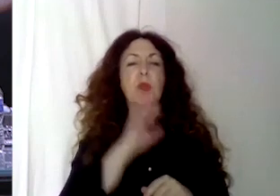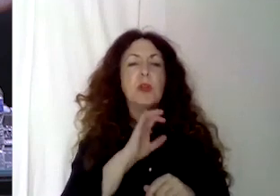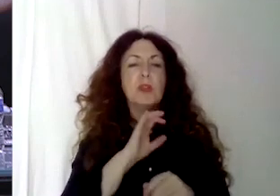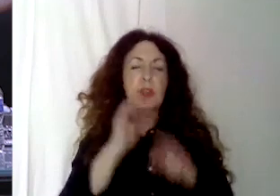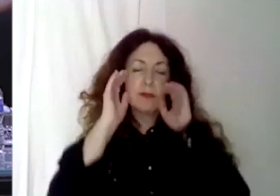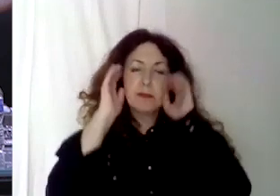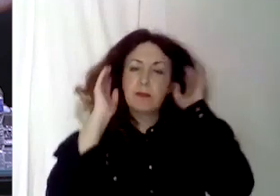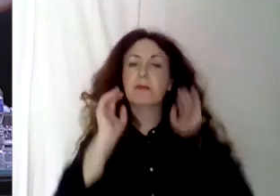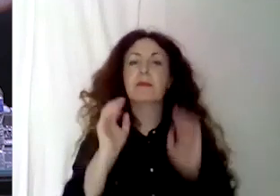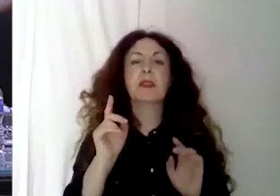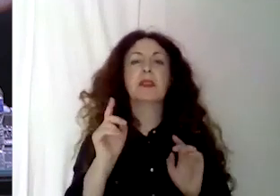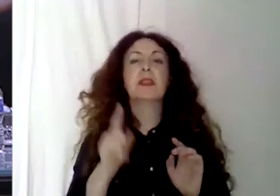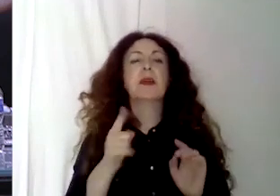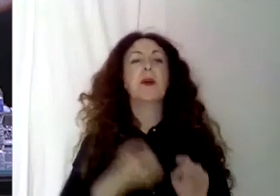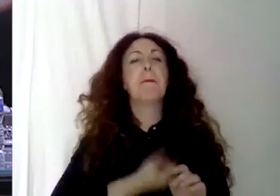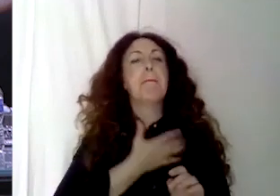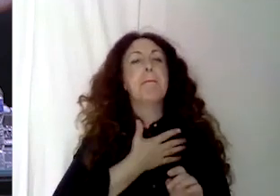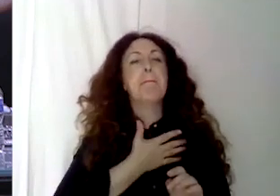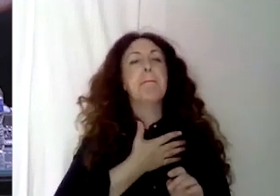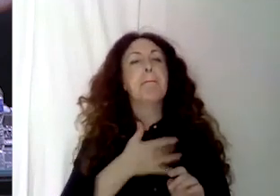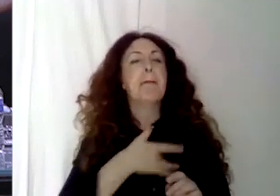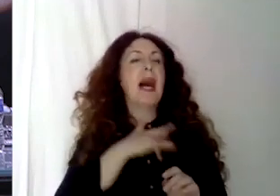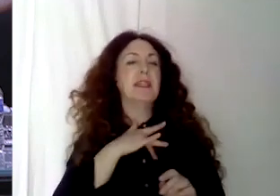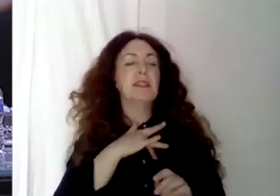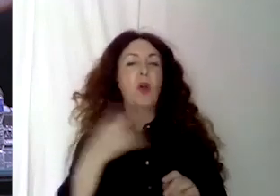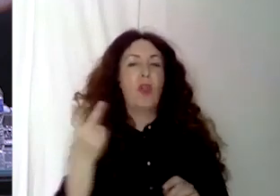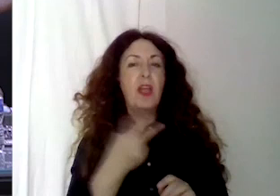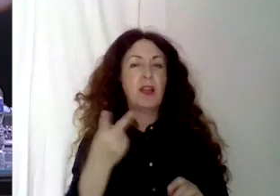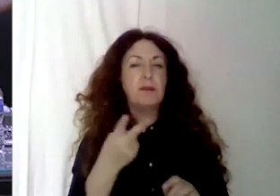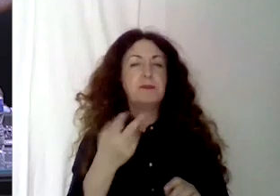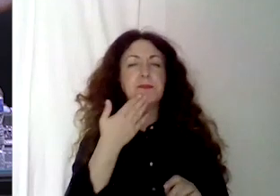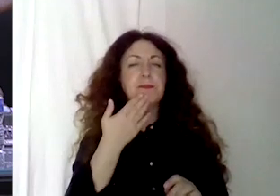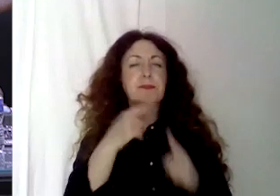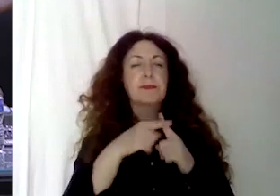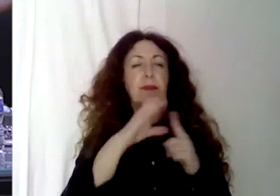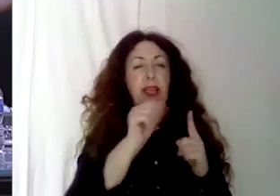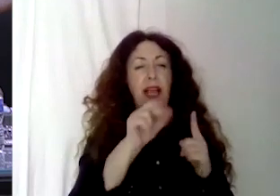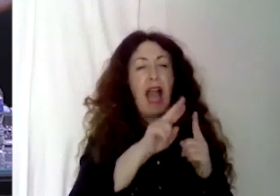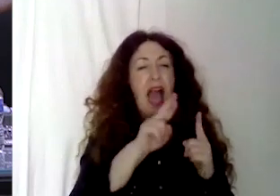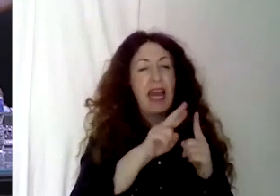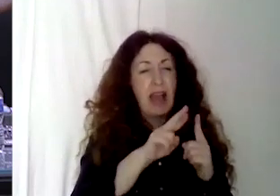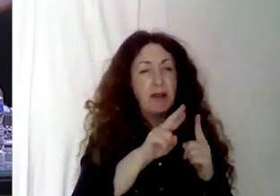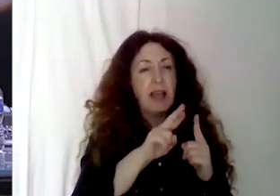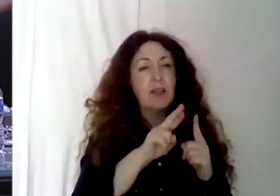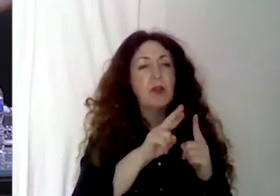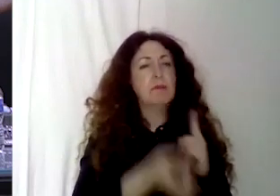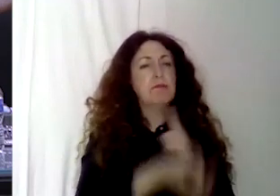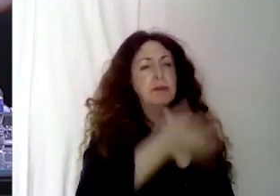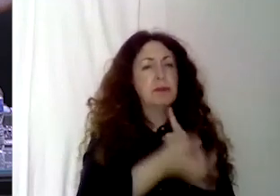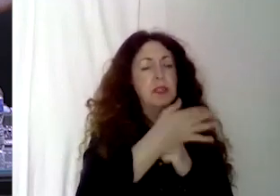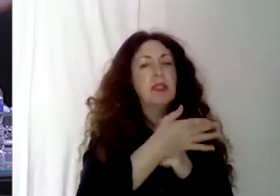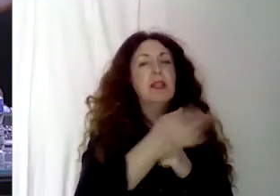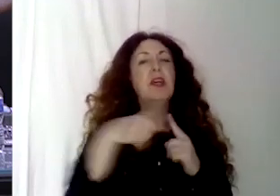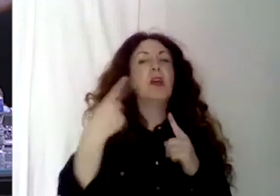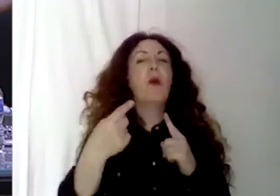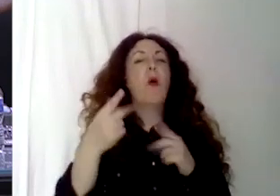sintetiza la pasión de los dos. Es eruptivo como Caravaggio y es deconstructor del orden